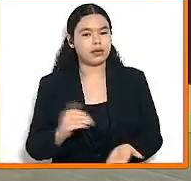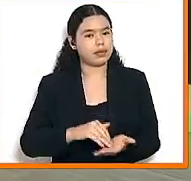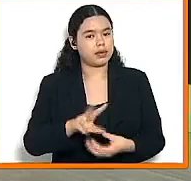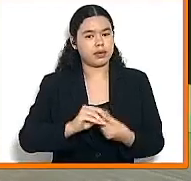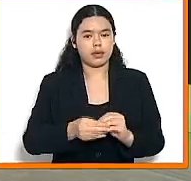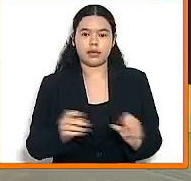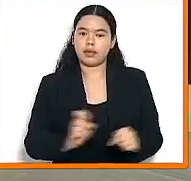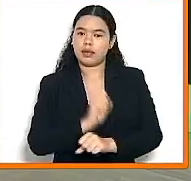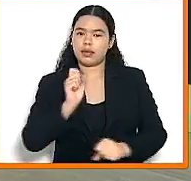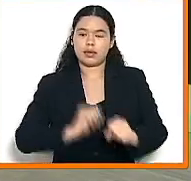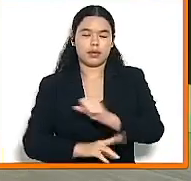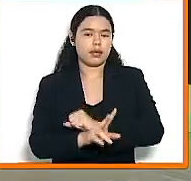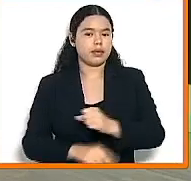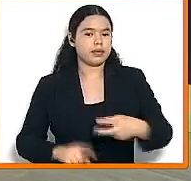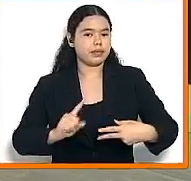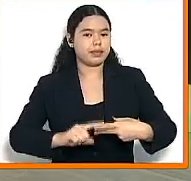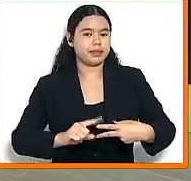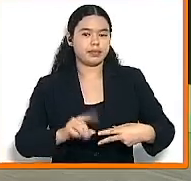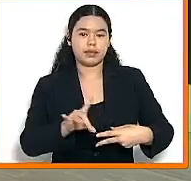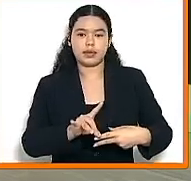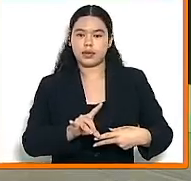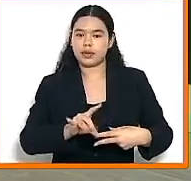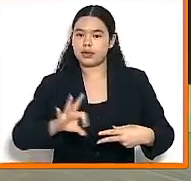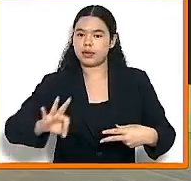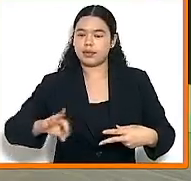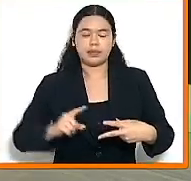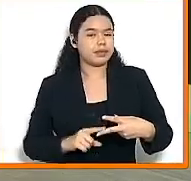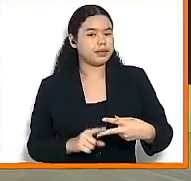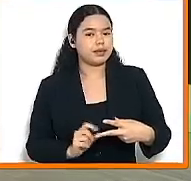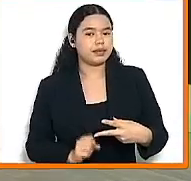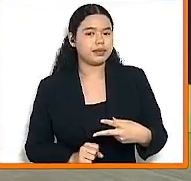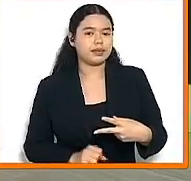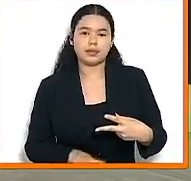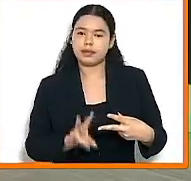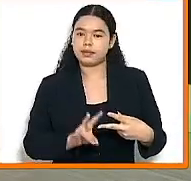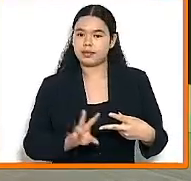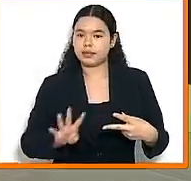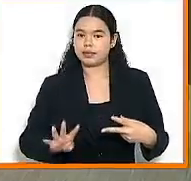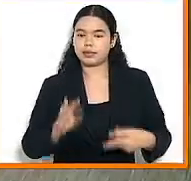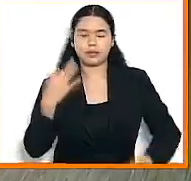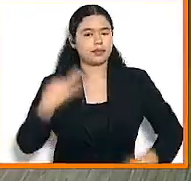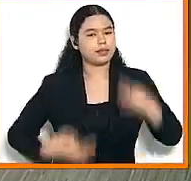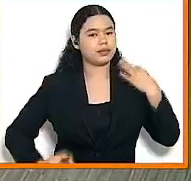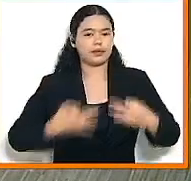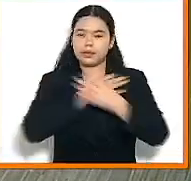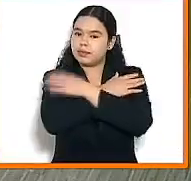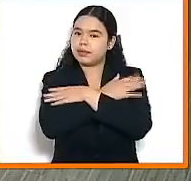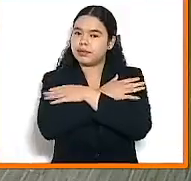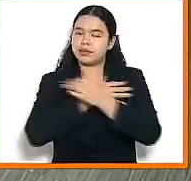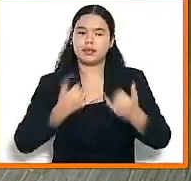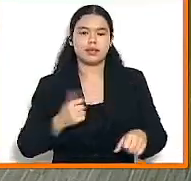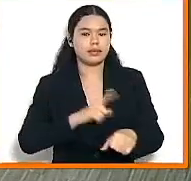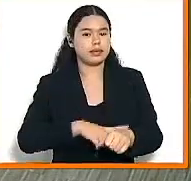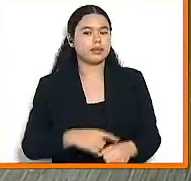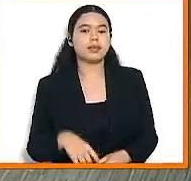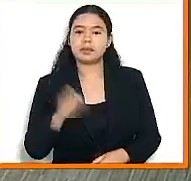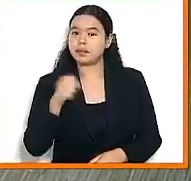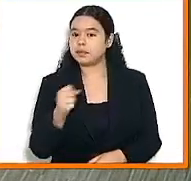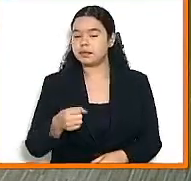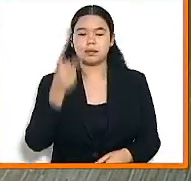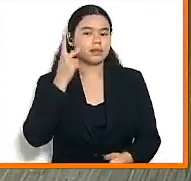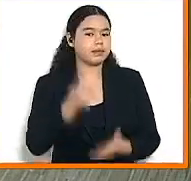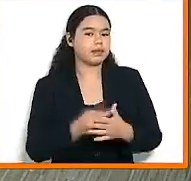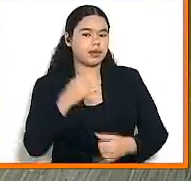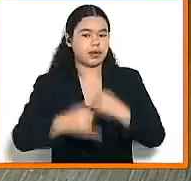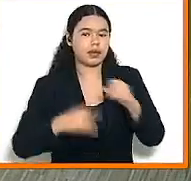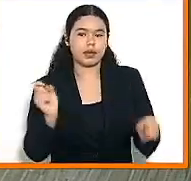ganadores en premiados. Posición 1, 89. Posición 2, 74. Muchas felicidades. Ahora sí es momento de